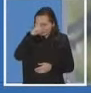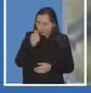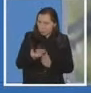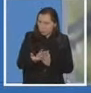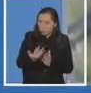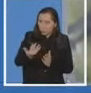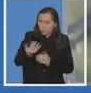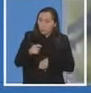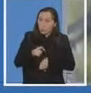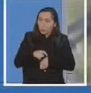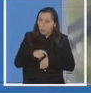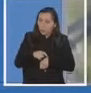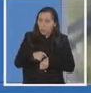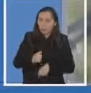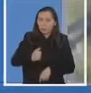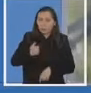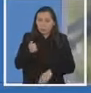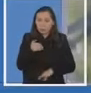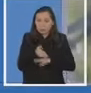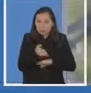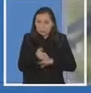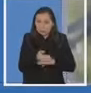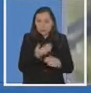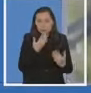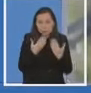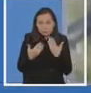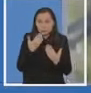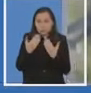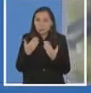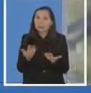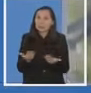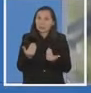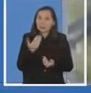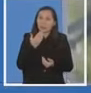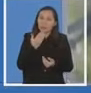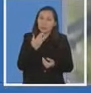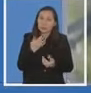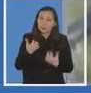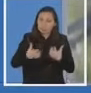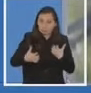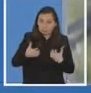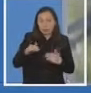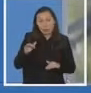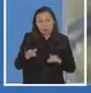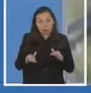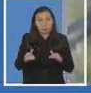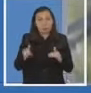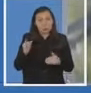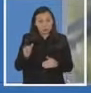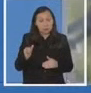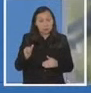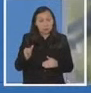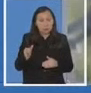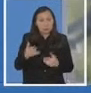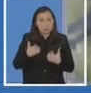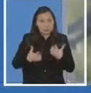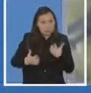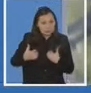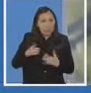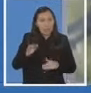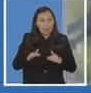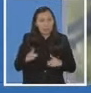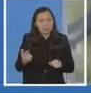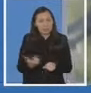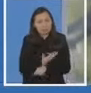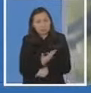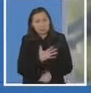Requieren tiempo, requieren voluntad, requieren diálogo, requieren también pasar malos ratos, porque pasamos malos ratos con este proyecto,